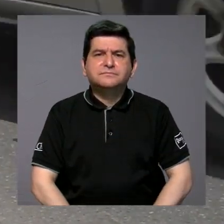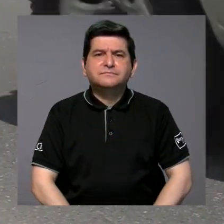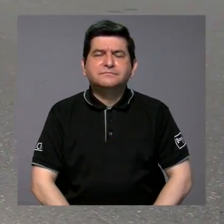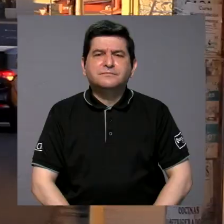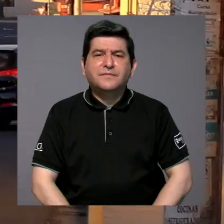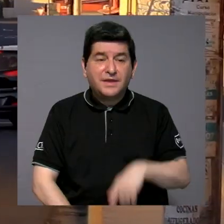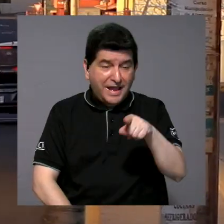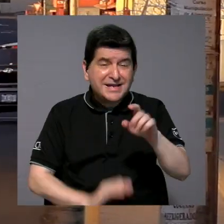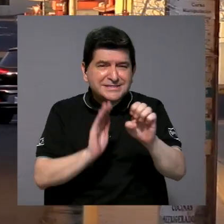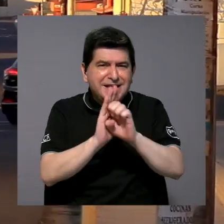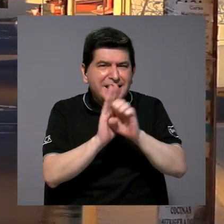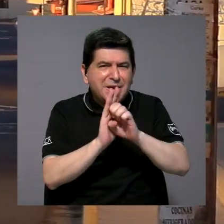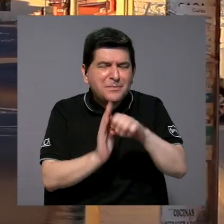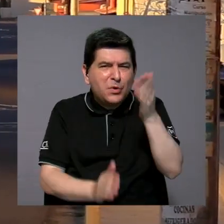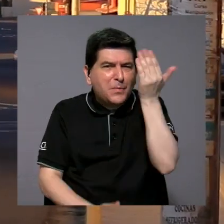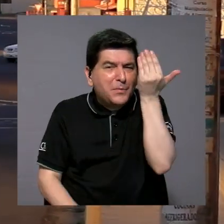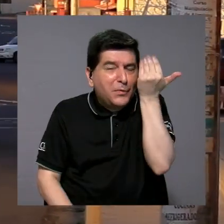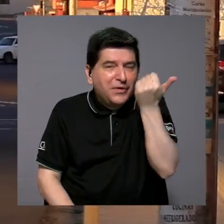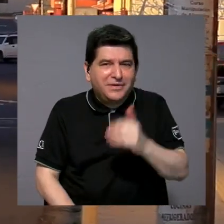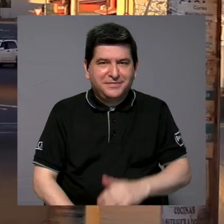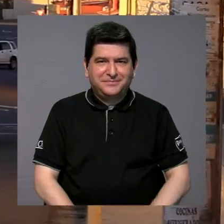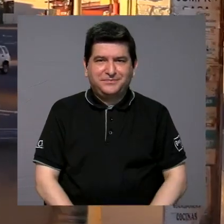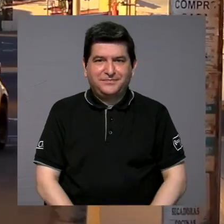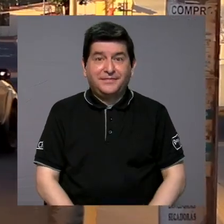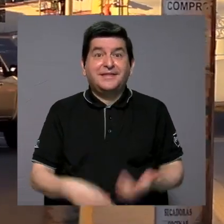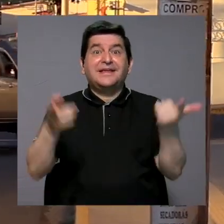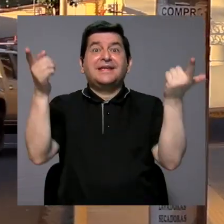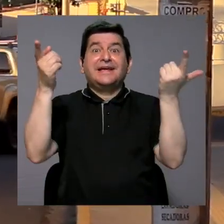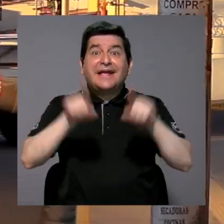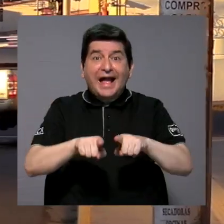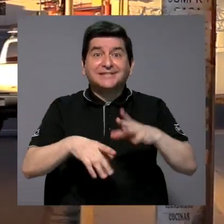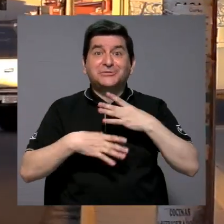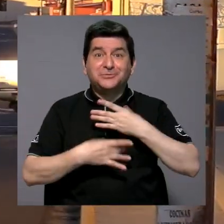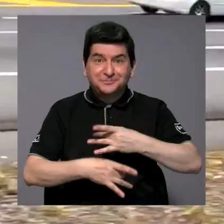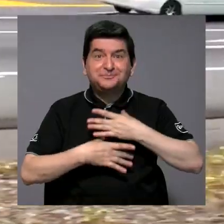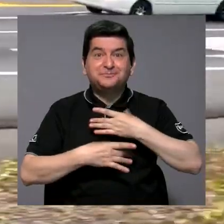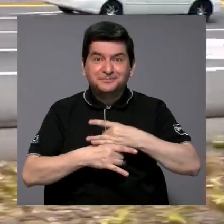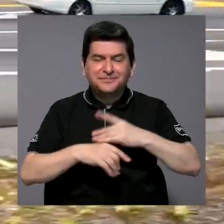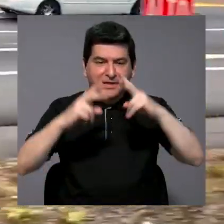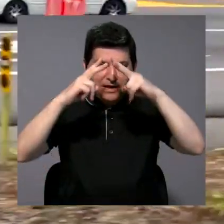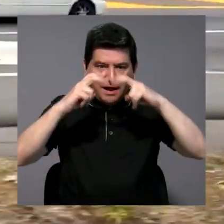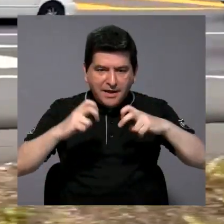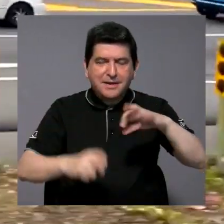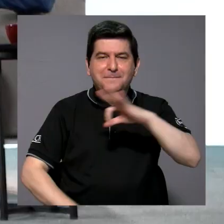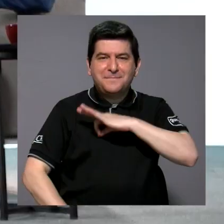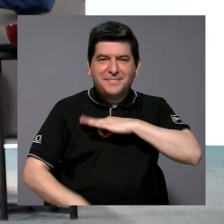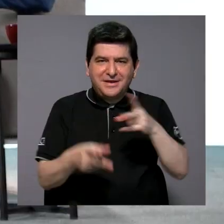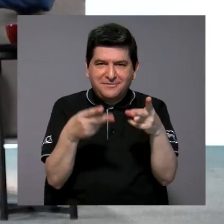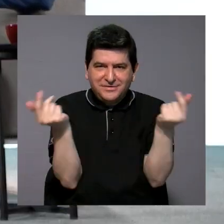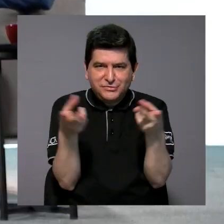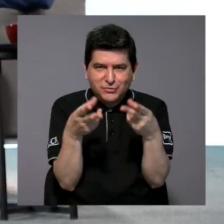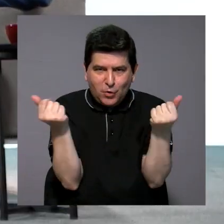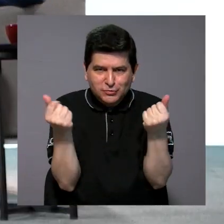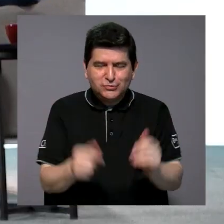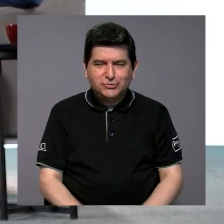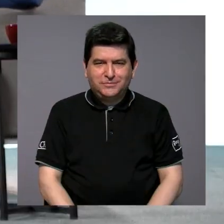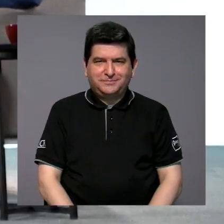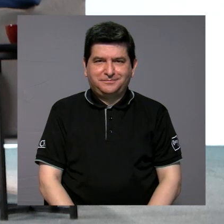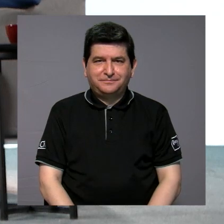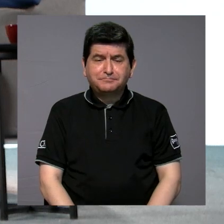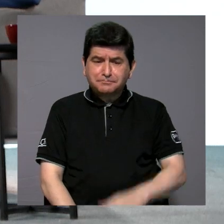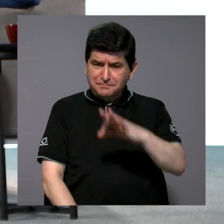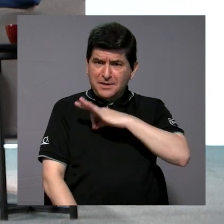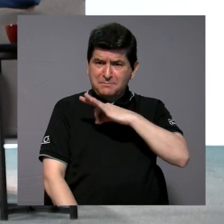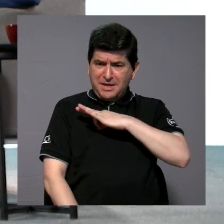¿Por qué pongo esto como ejemplo? Porque es un caso muy interesante para un análisis beneficio-costo, claro, en donde veamos